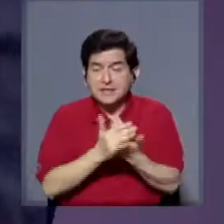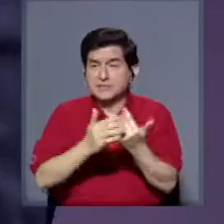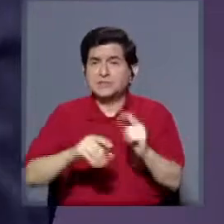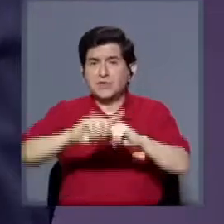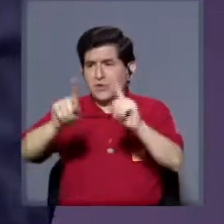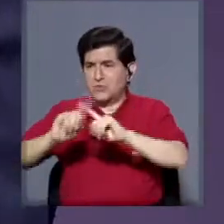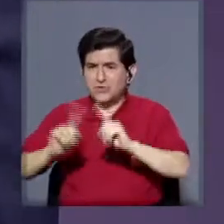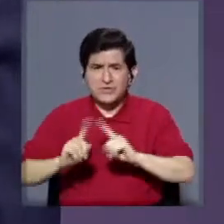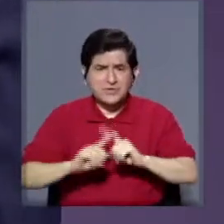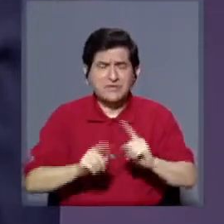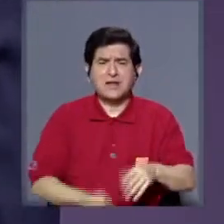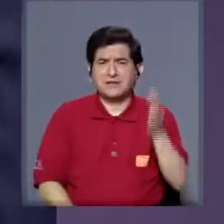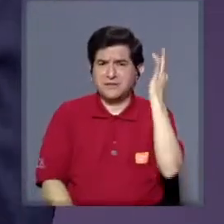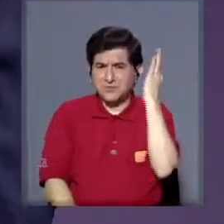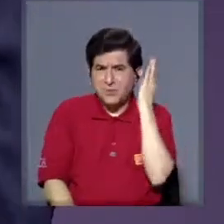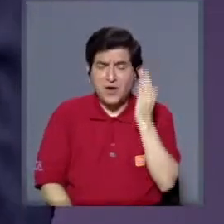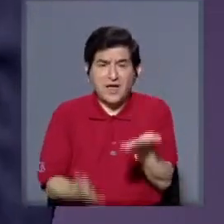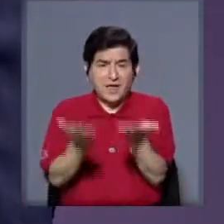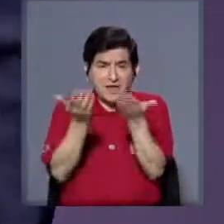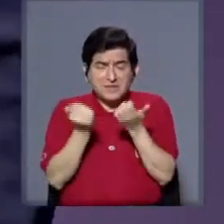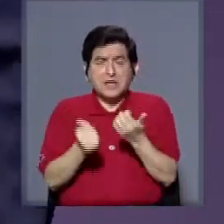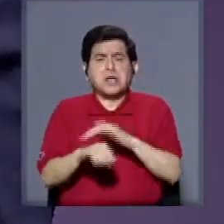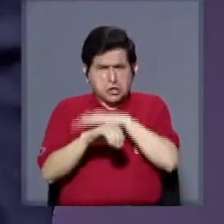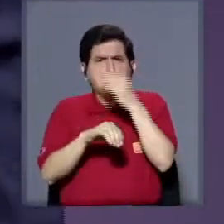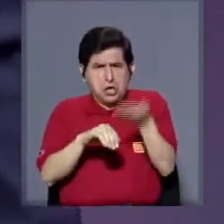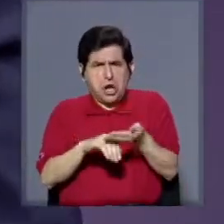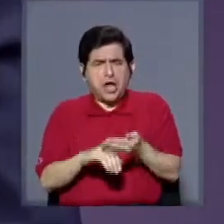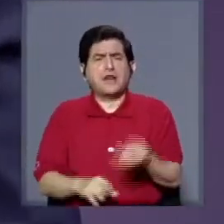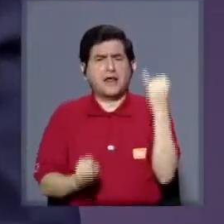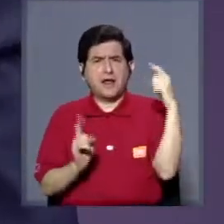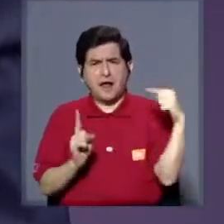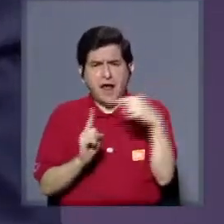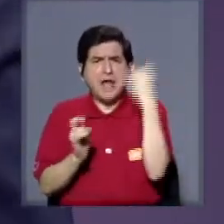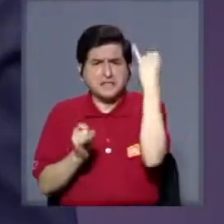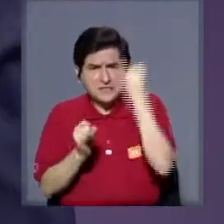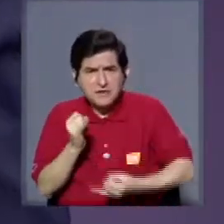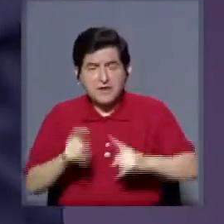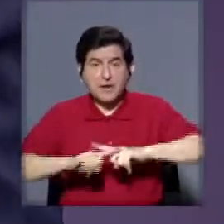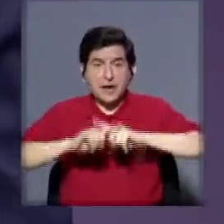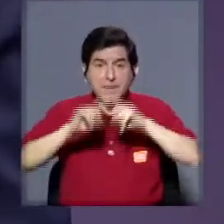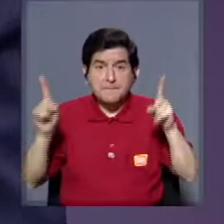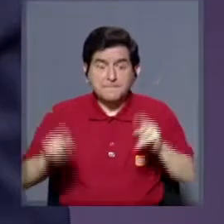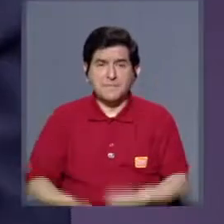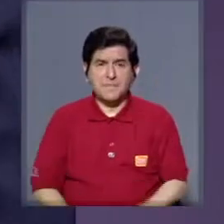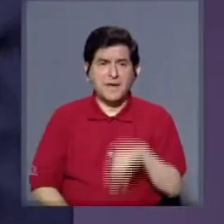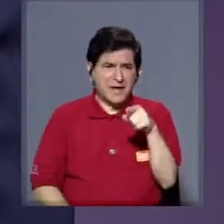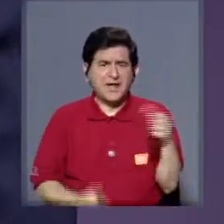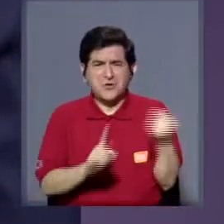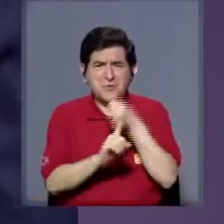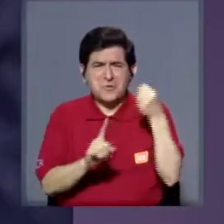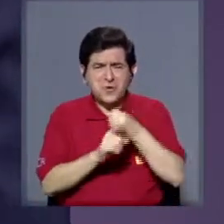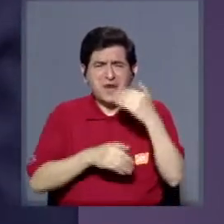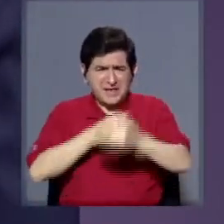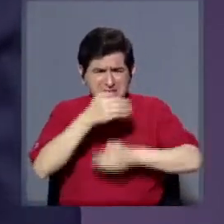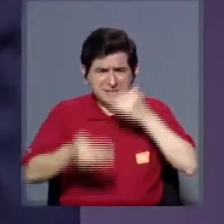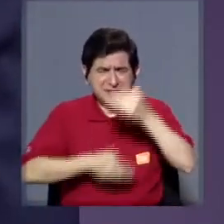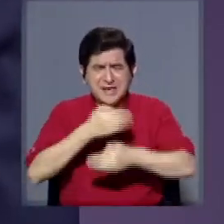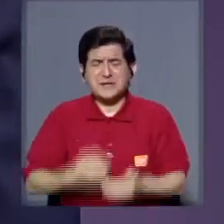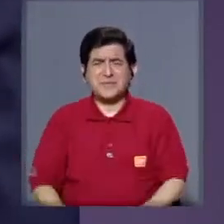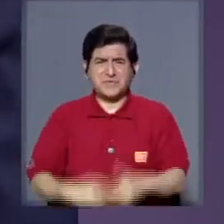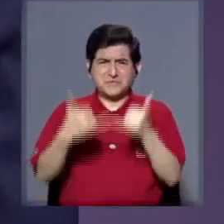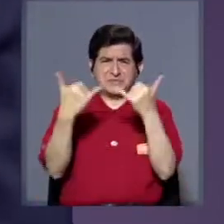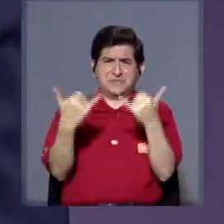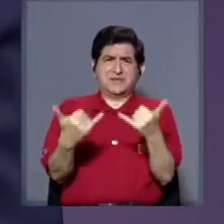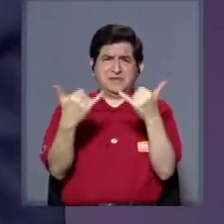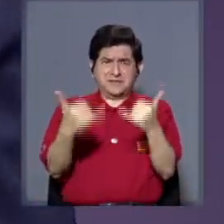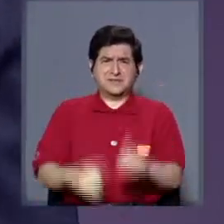verdad incluso de mujeres que quieren ese embarazo que los llevan a término pero qué ejercen esa violencia de que la verdad